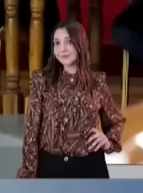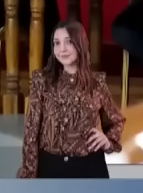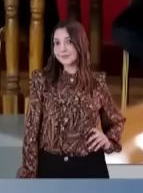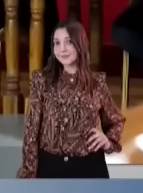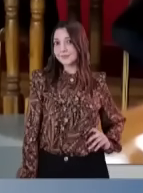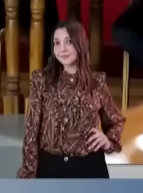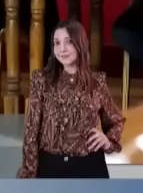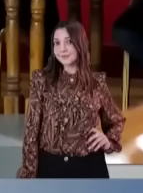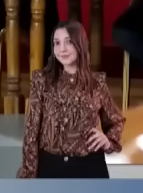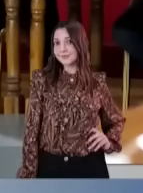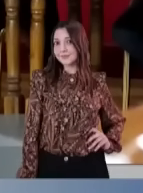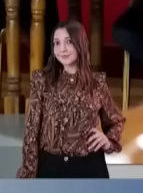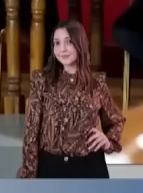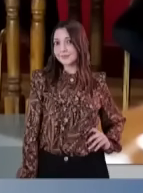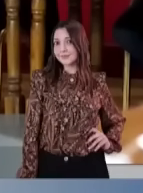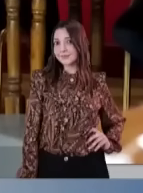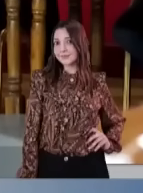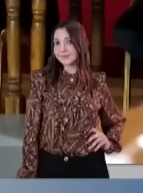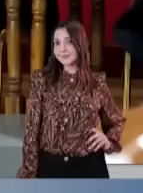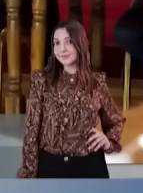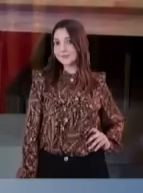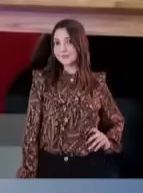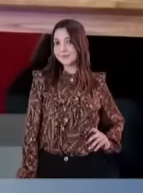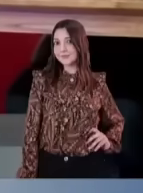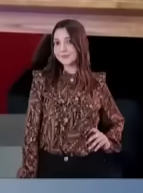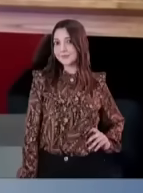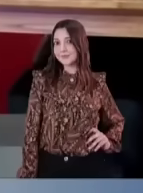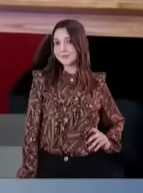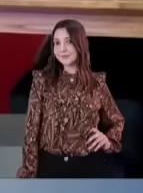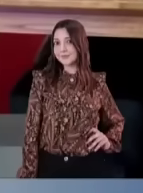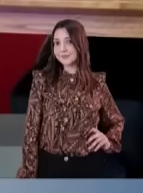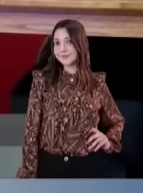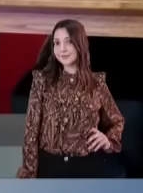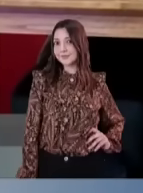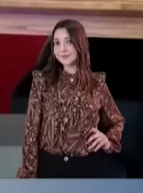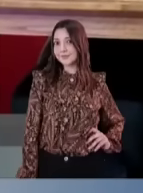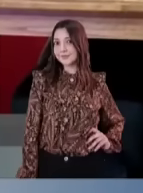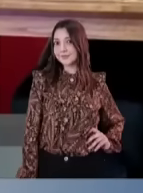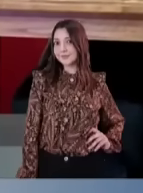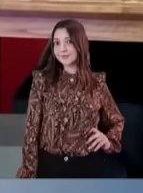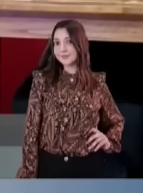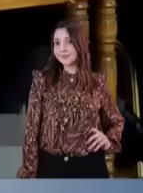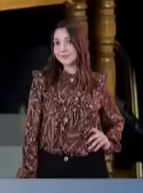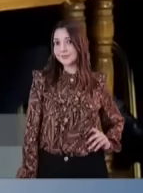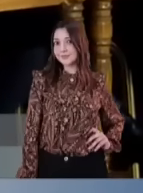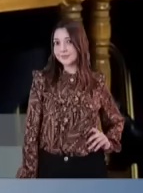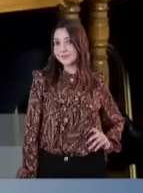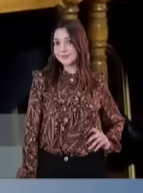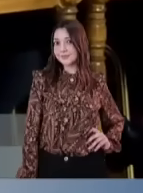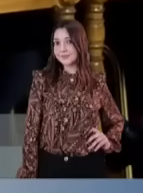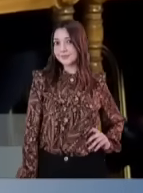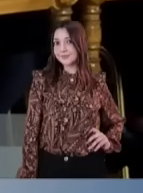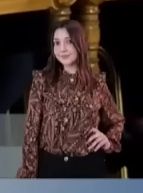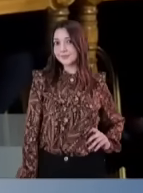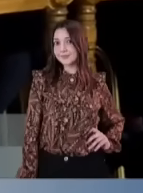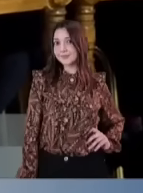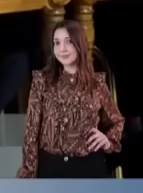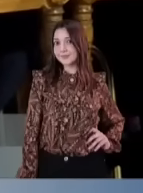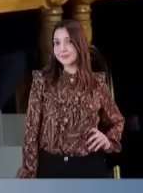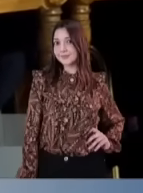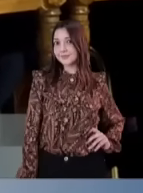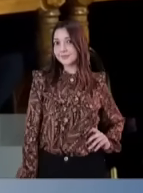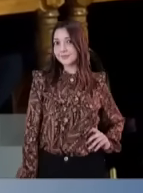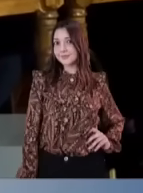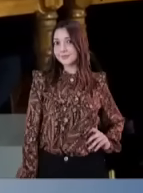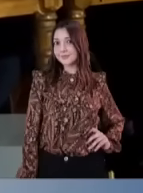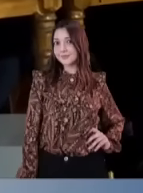Express. Nos acaban de llegar las actividades para el día de hoy. Pautas de prensa, es decir, las actividades, las agendas que tienen los